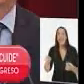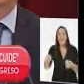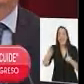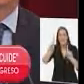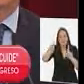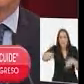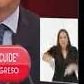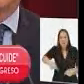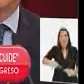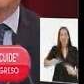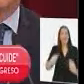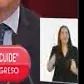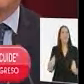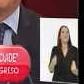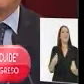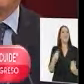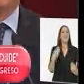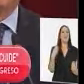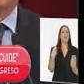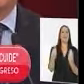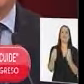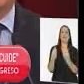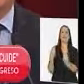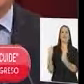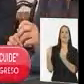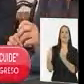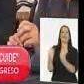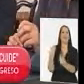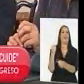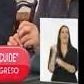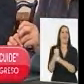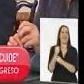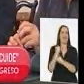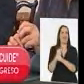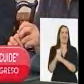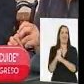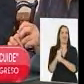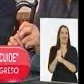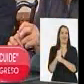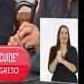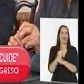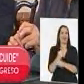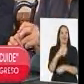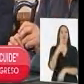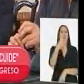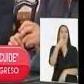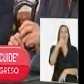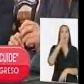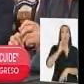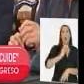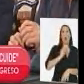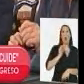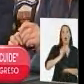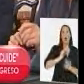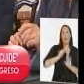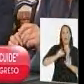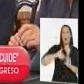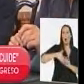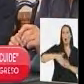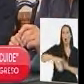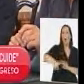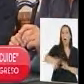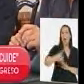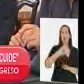está discutiendo, ¿no? Porque a veces también me da la impresión que como que hay una subestimación sobre la educación pública, entonces como que no les